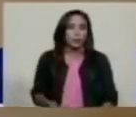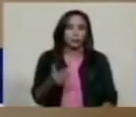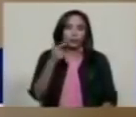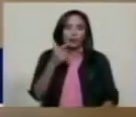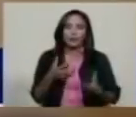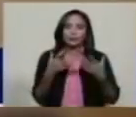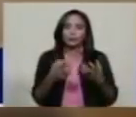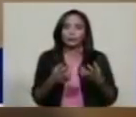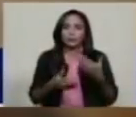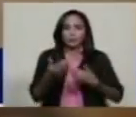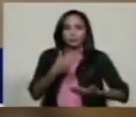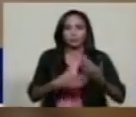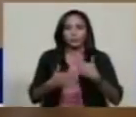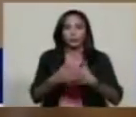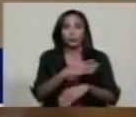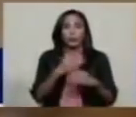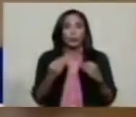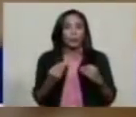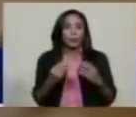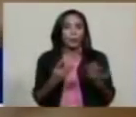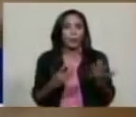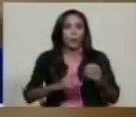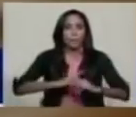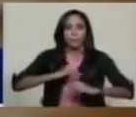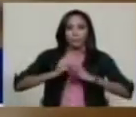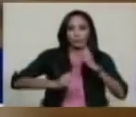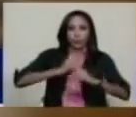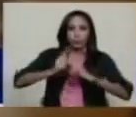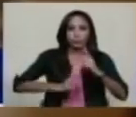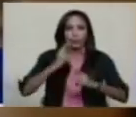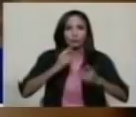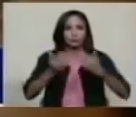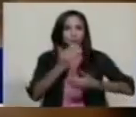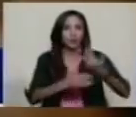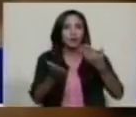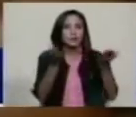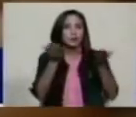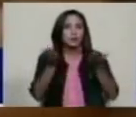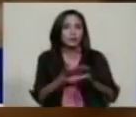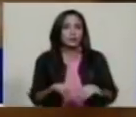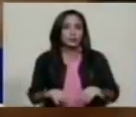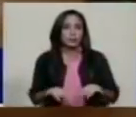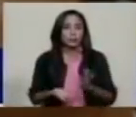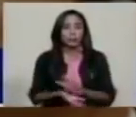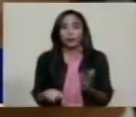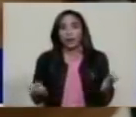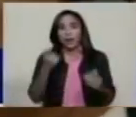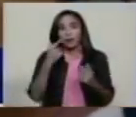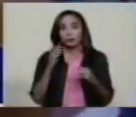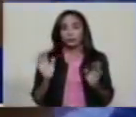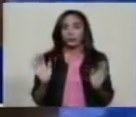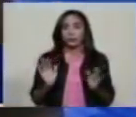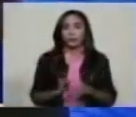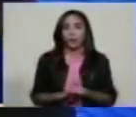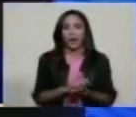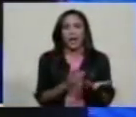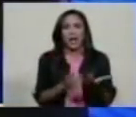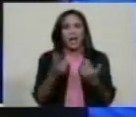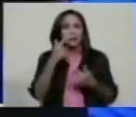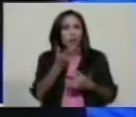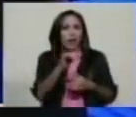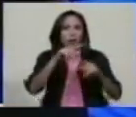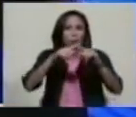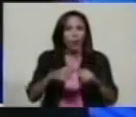sostenibilidad de proveer productos y servicios. No simplemente se trata de decir cuántos contenedores tenemos